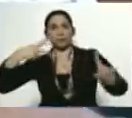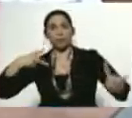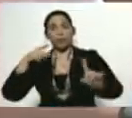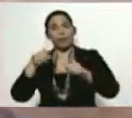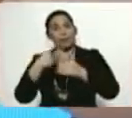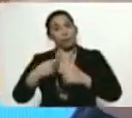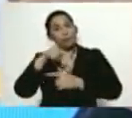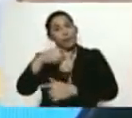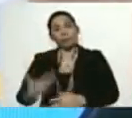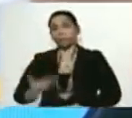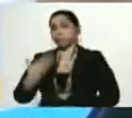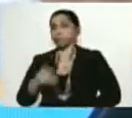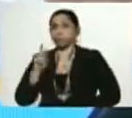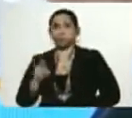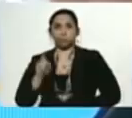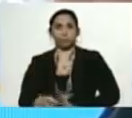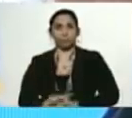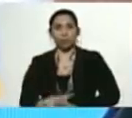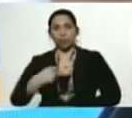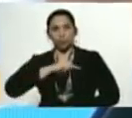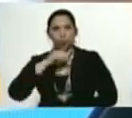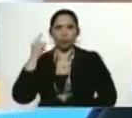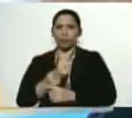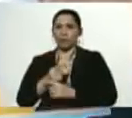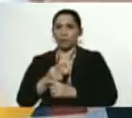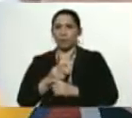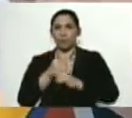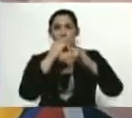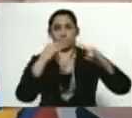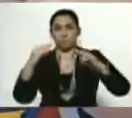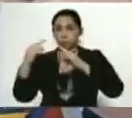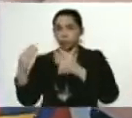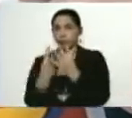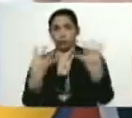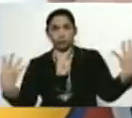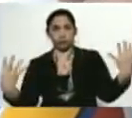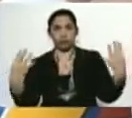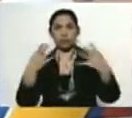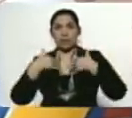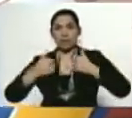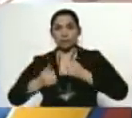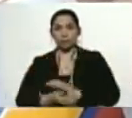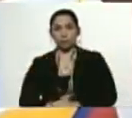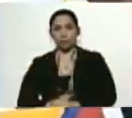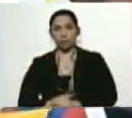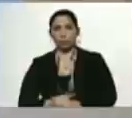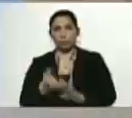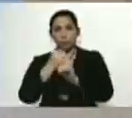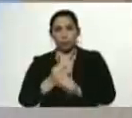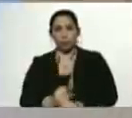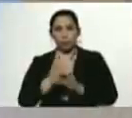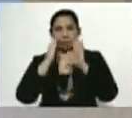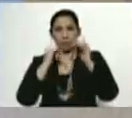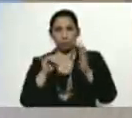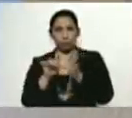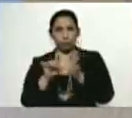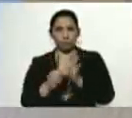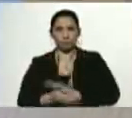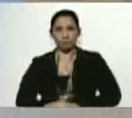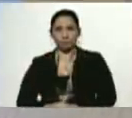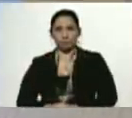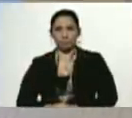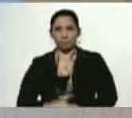es imprescindible que hayamos instalado estos cordones sanitarios, estos puestos de atención, donde